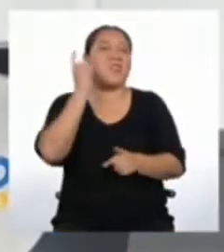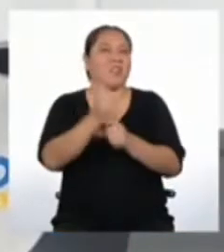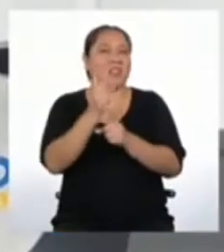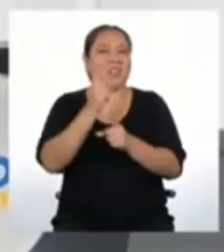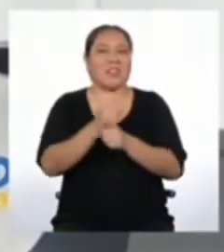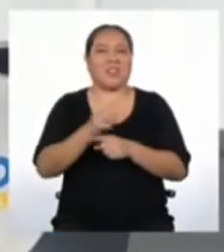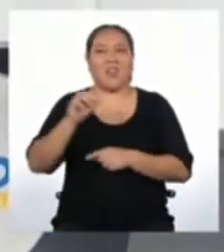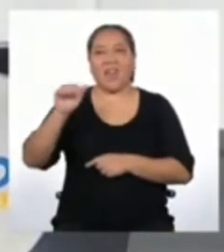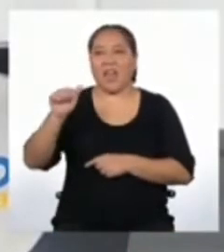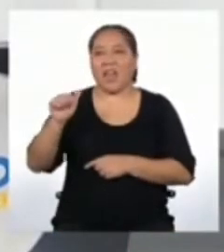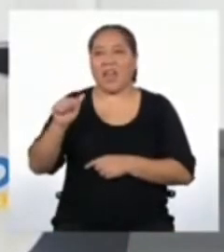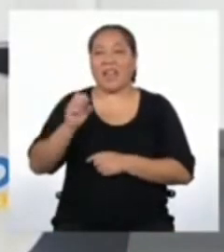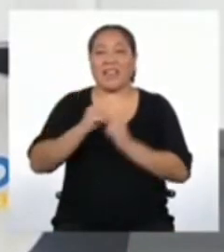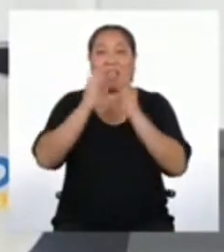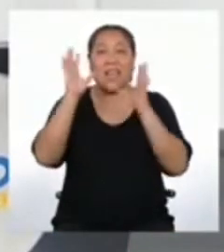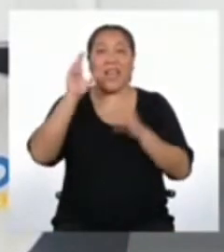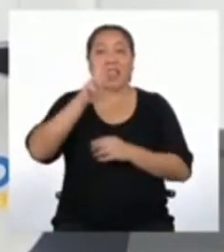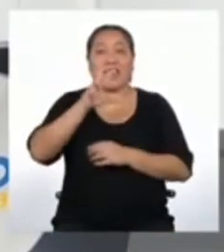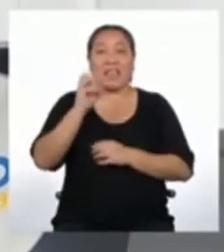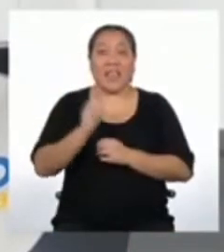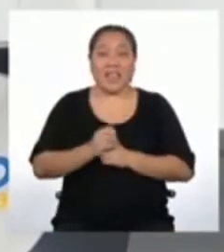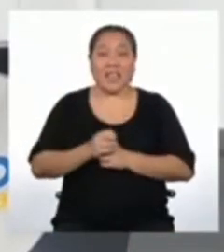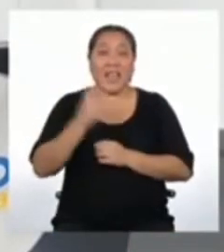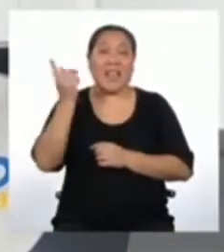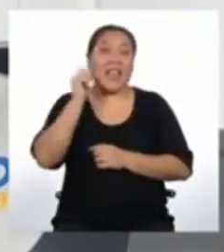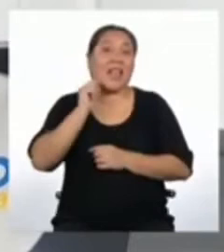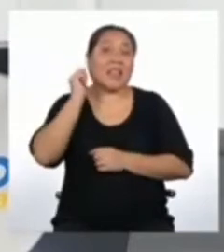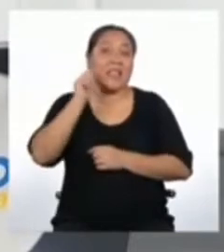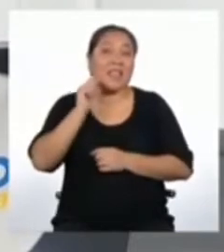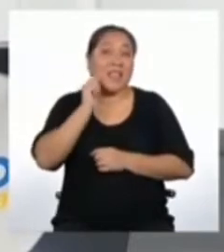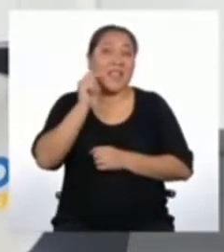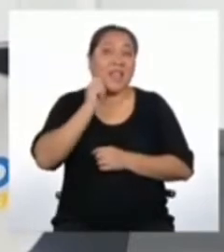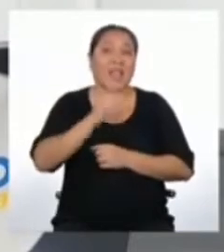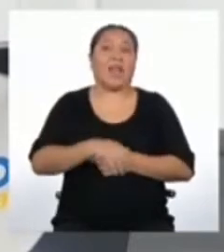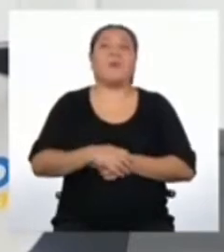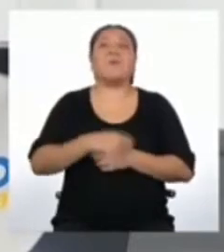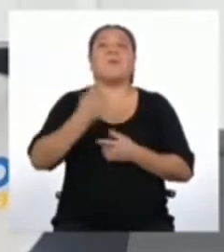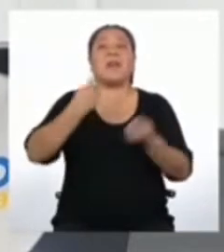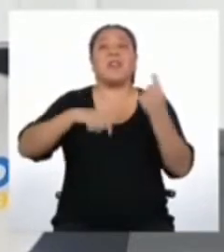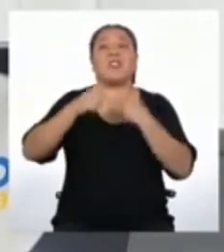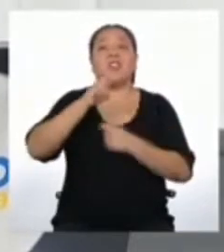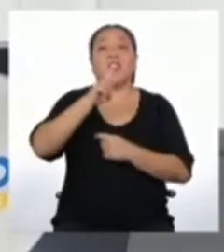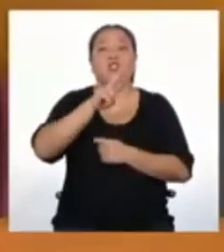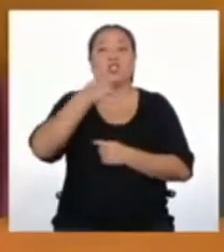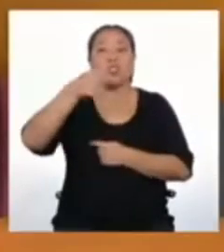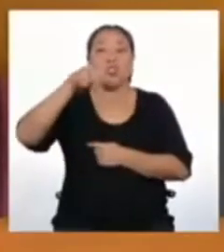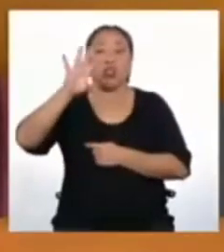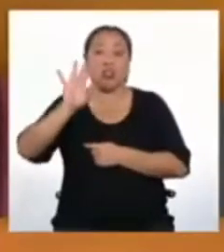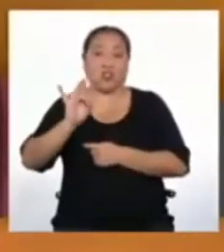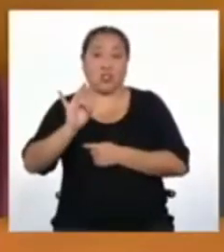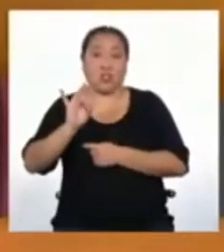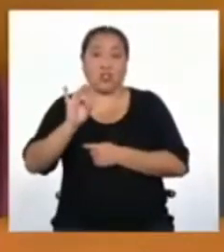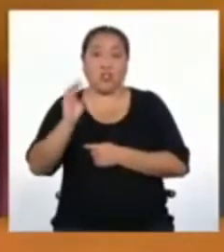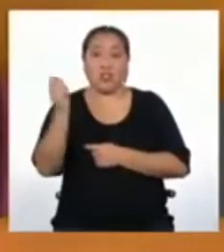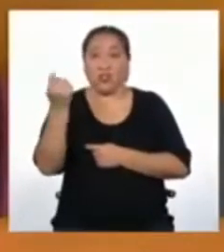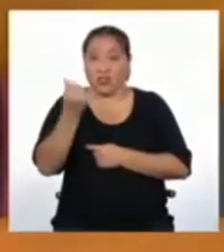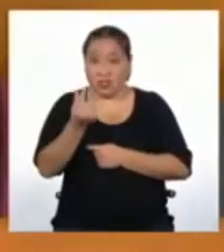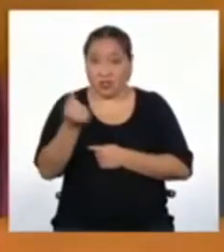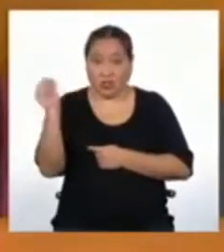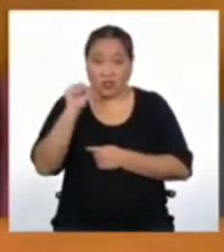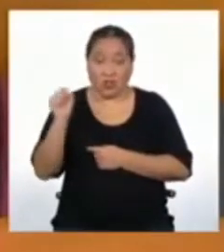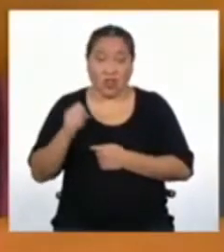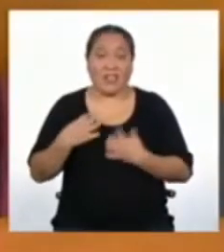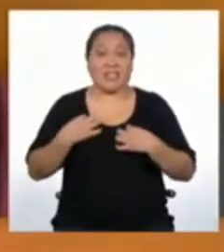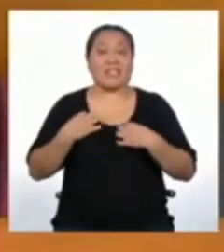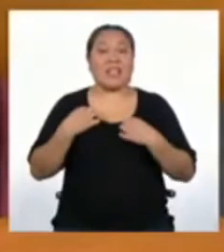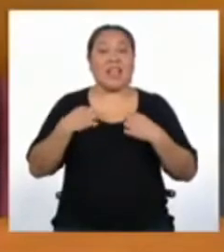Efectivamente, el día 30 la tía Faustina hizo 218 soles en la tienda de ropa. ¿Ves qué fácil? Ya